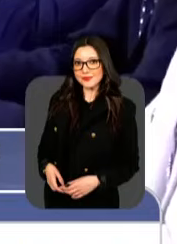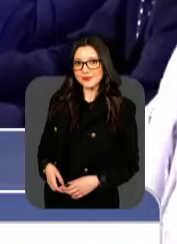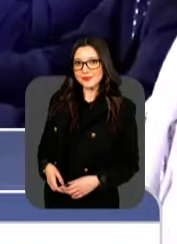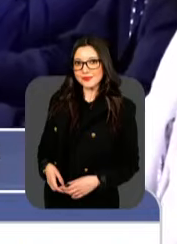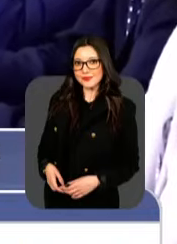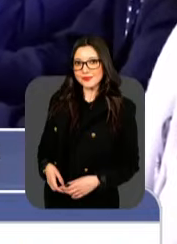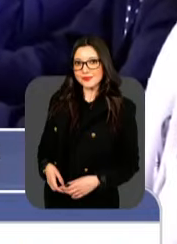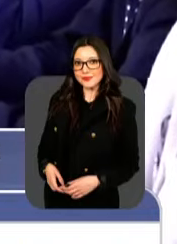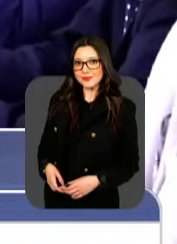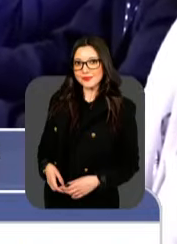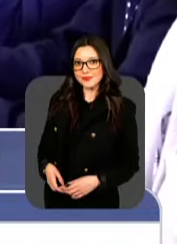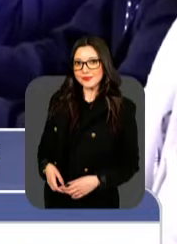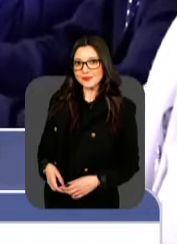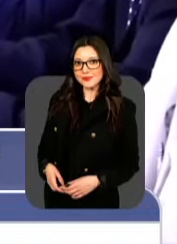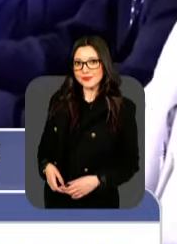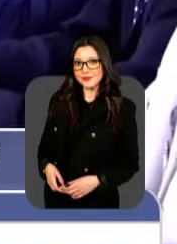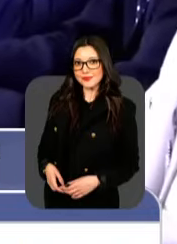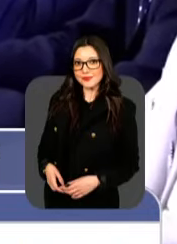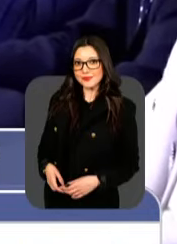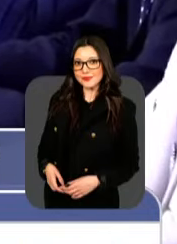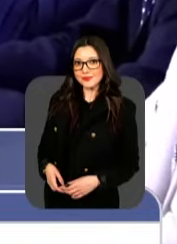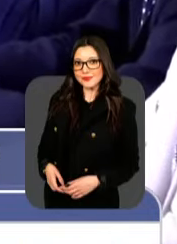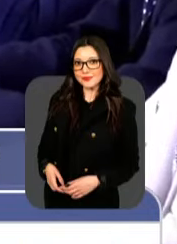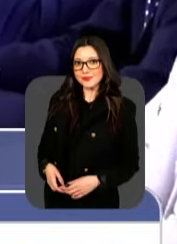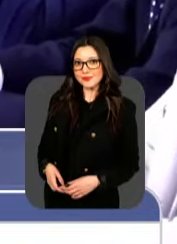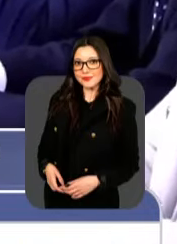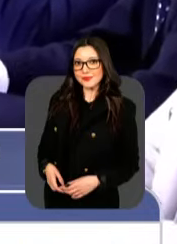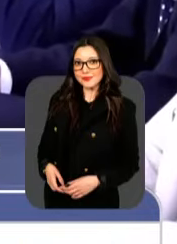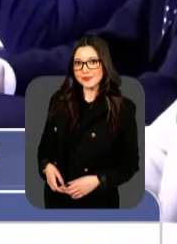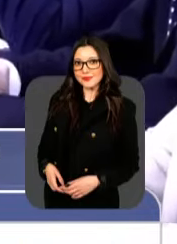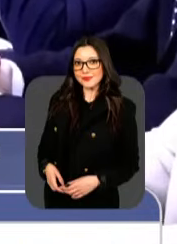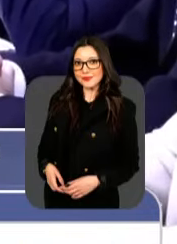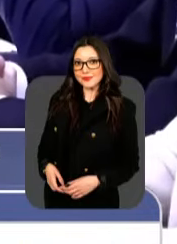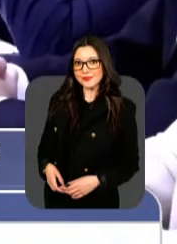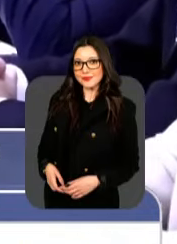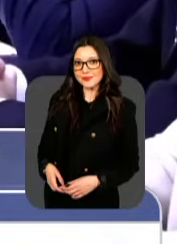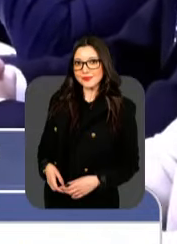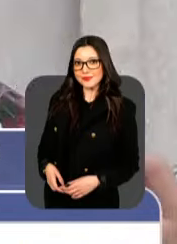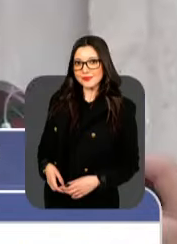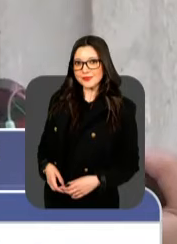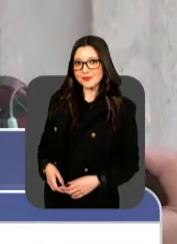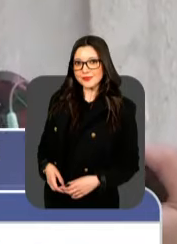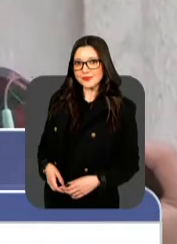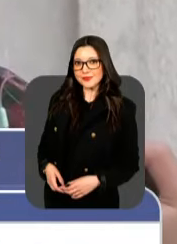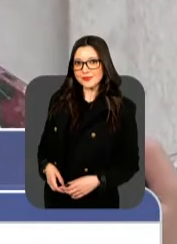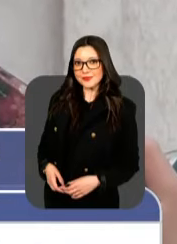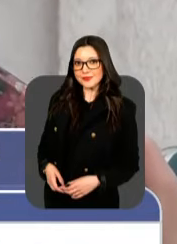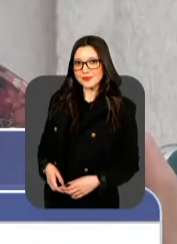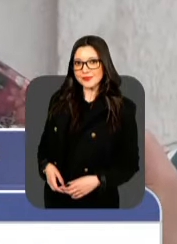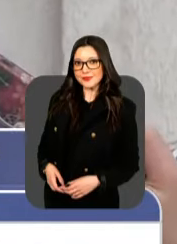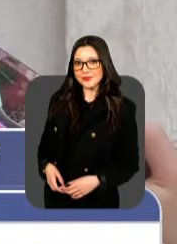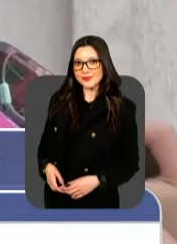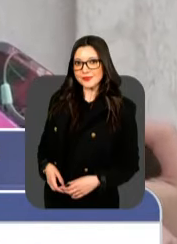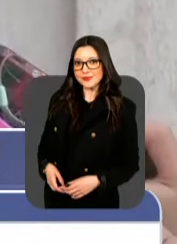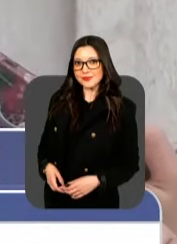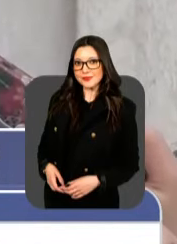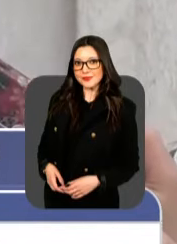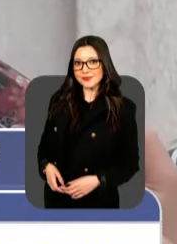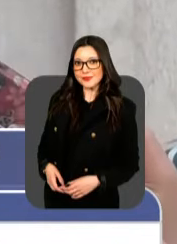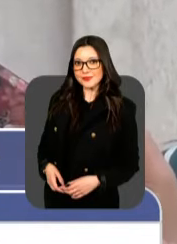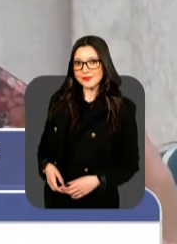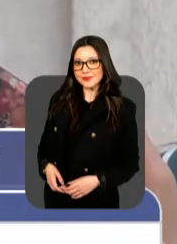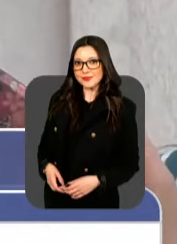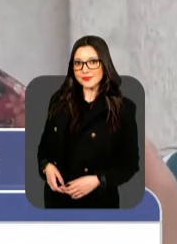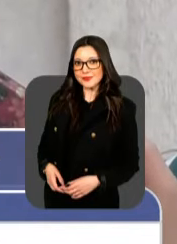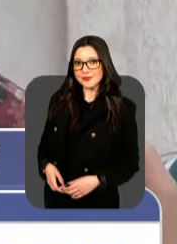salido distintas autoridades a hablar de este tema. Habló esta mañana con CNN Radio la ministra del Interior, Carolina Toá,